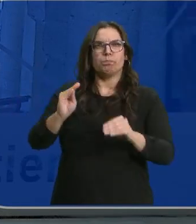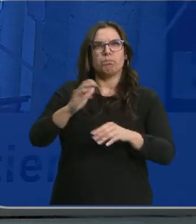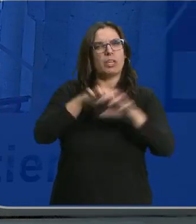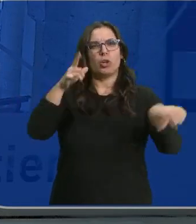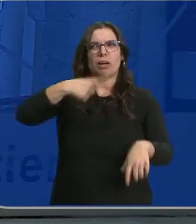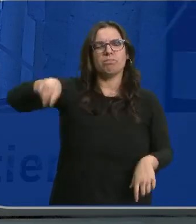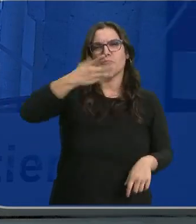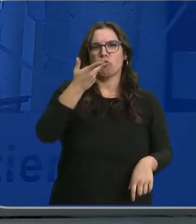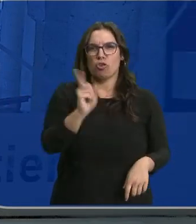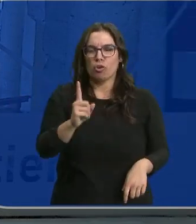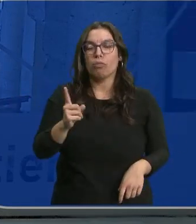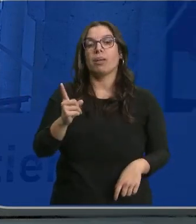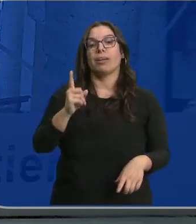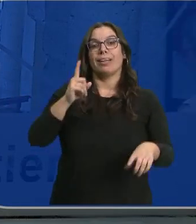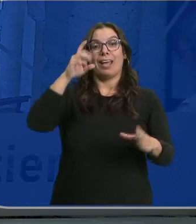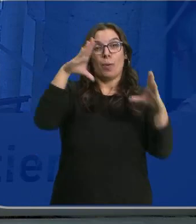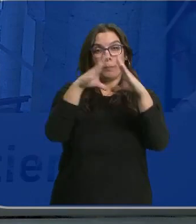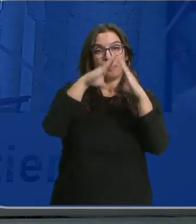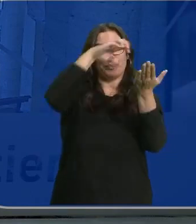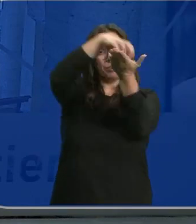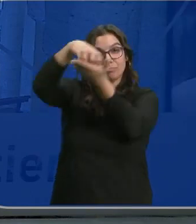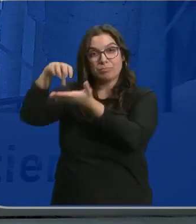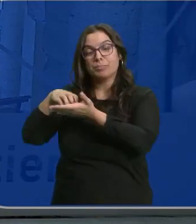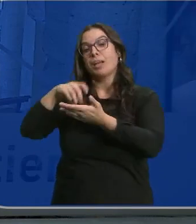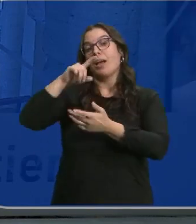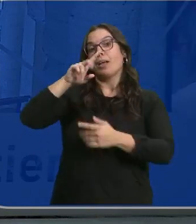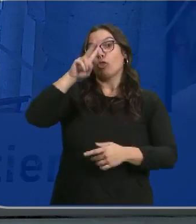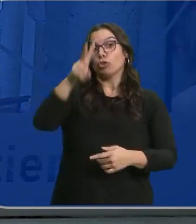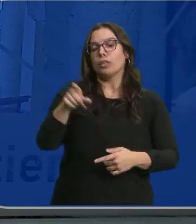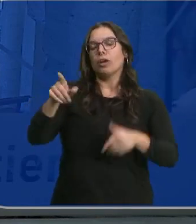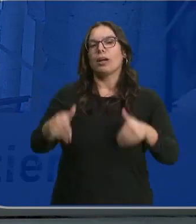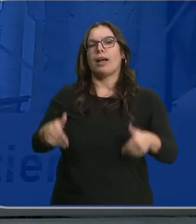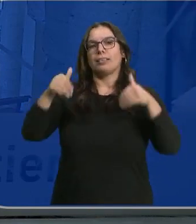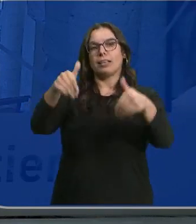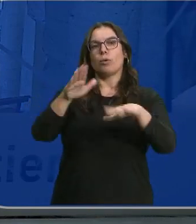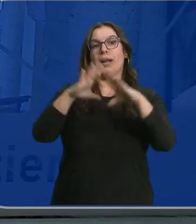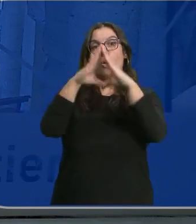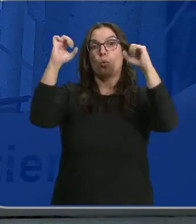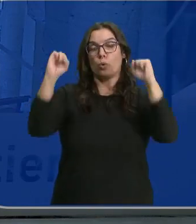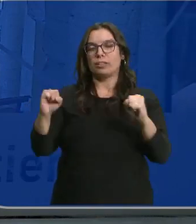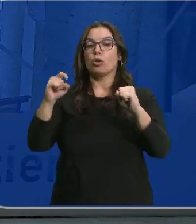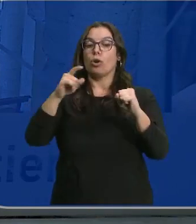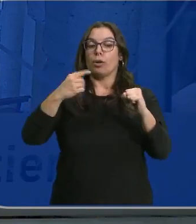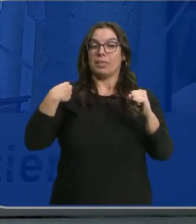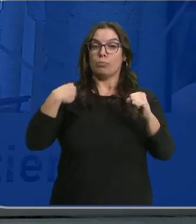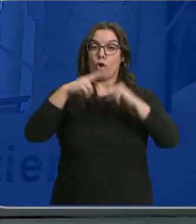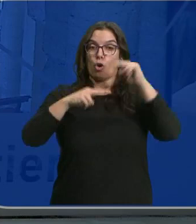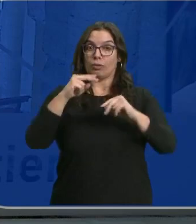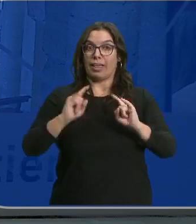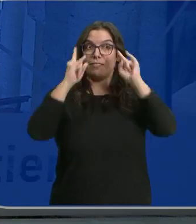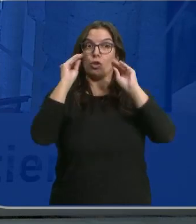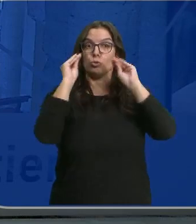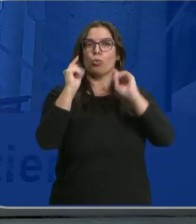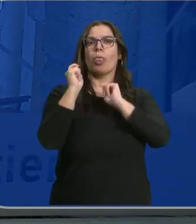La Federación Europea de Sitios Cluniacenses va a presentar en 2025 una candidatura ante la UNESCO para que estos bienes se conviertan